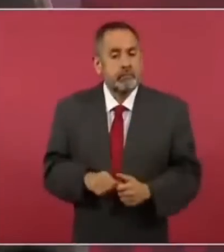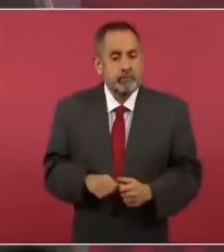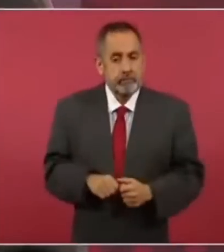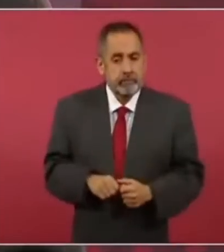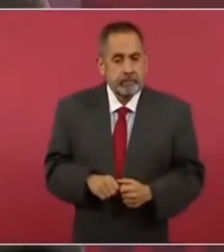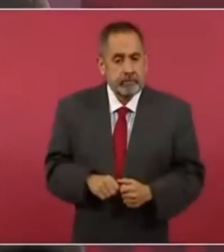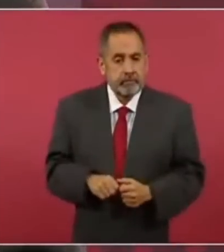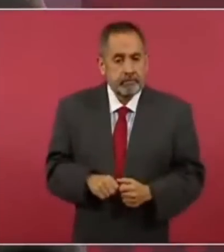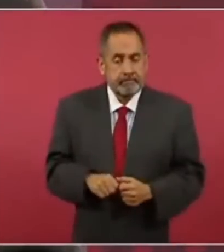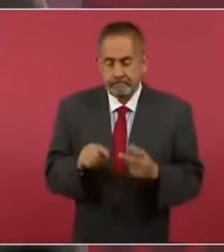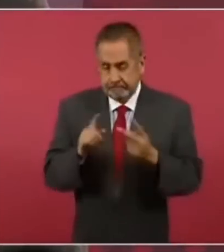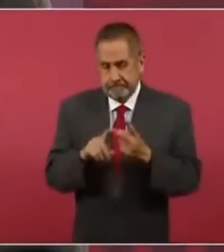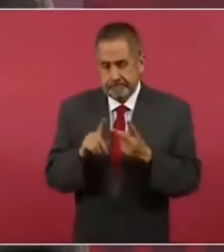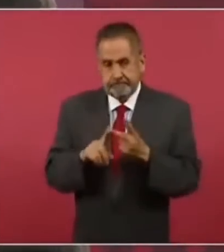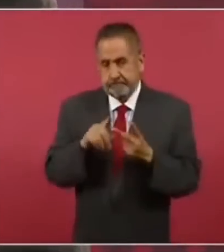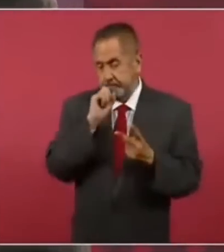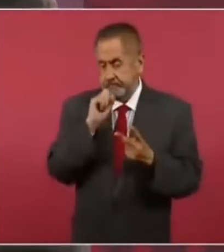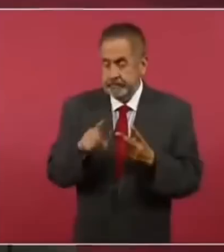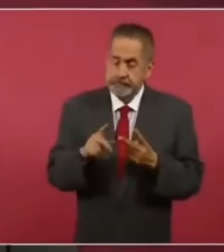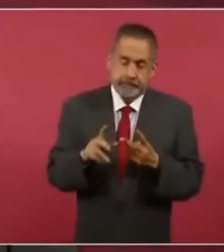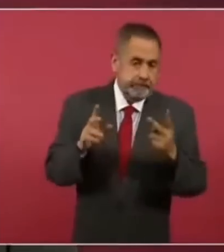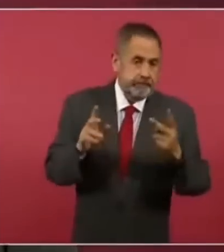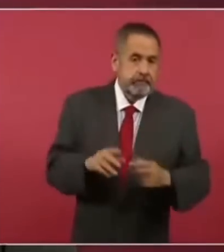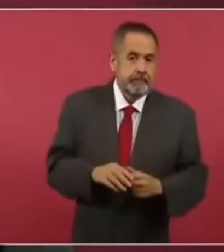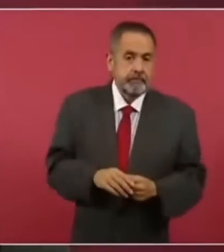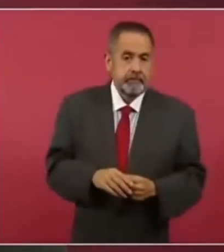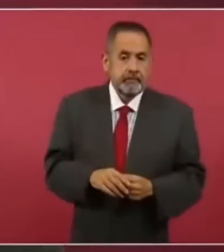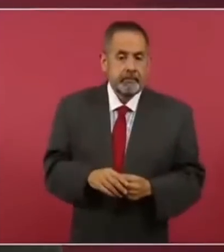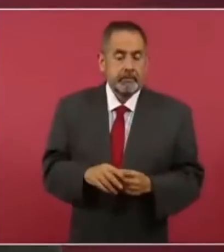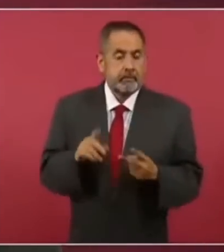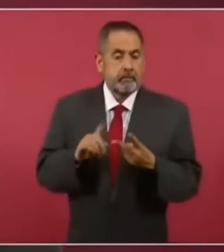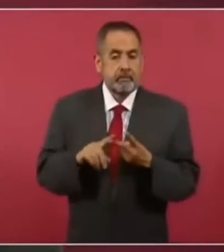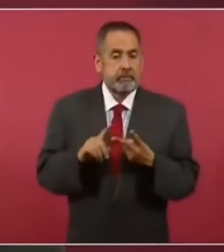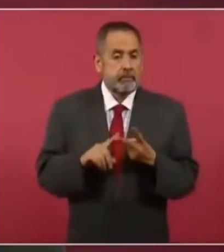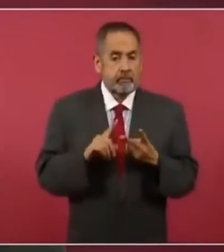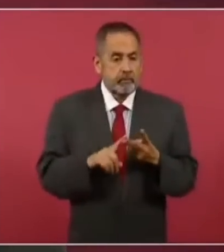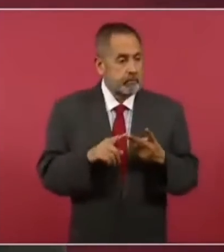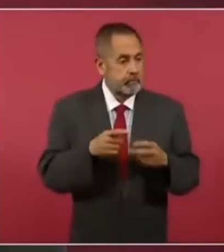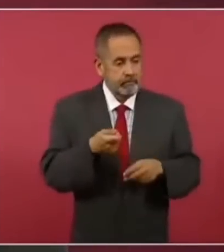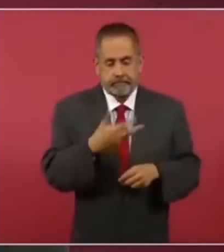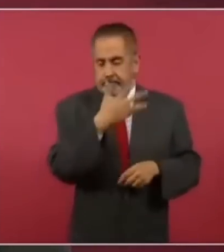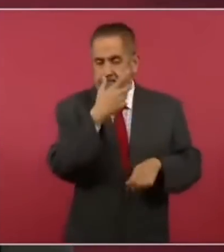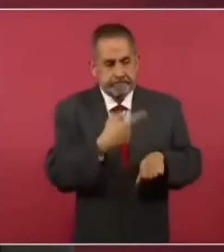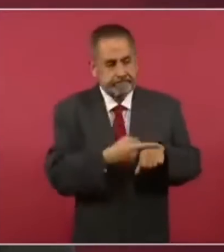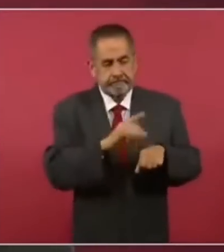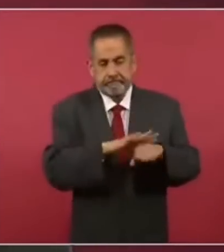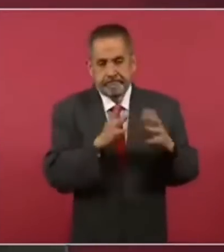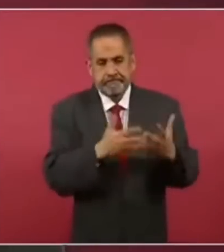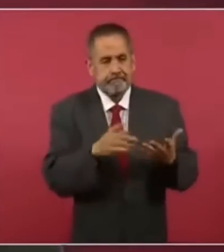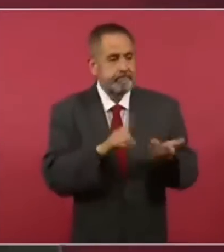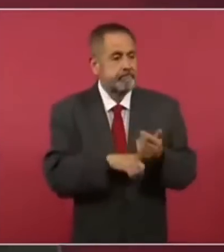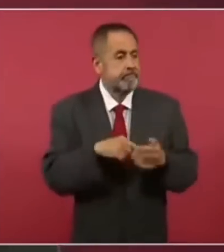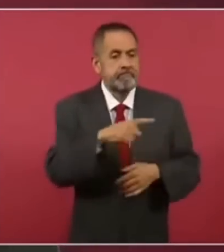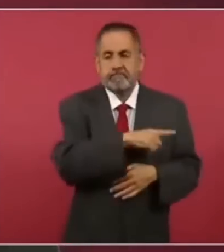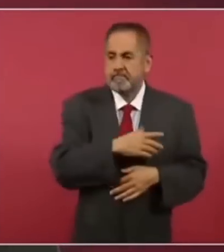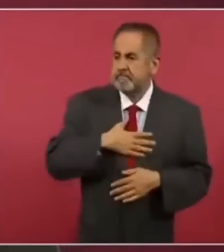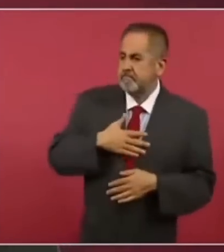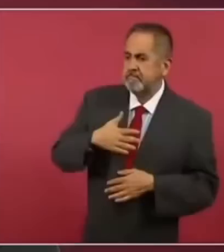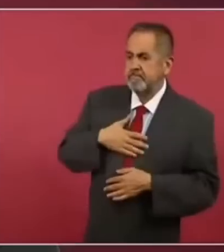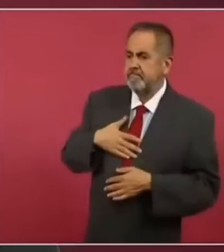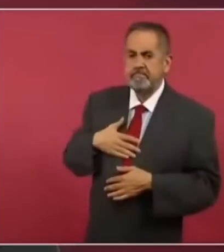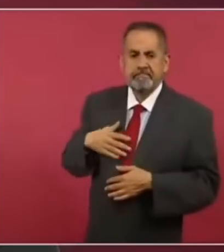Y lo otro, que también es como una pandemia, los intereses